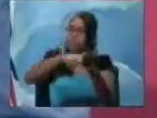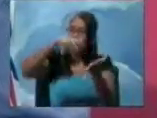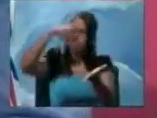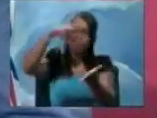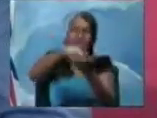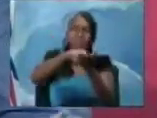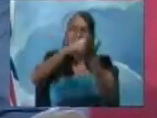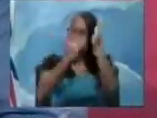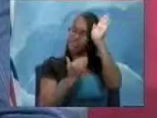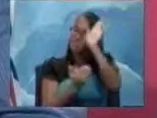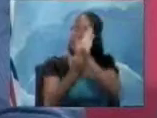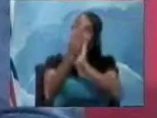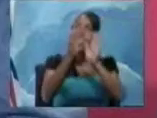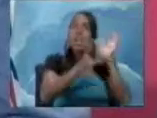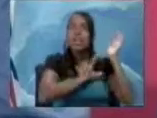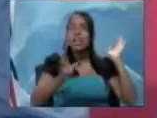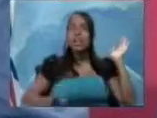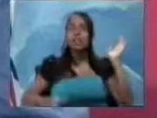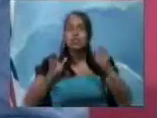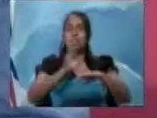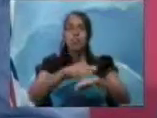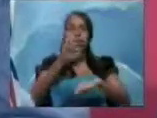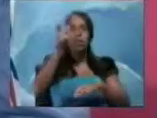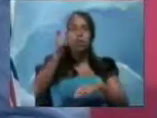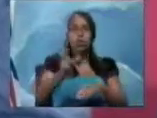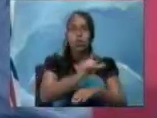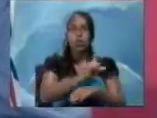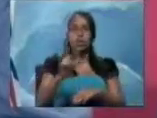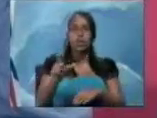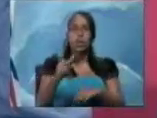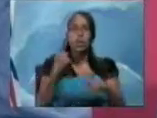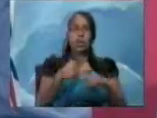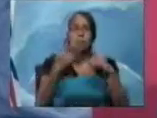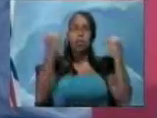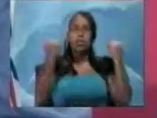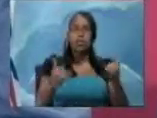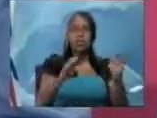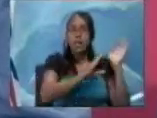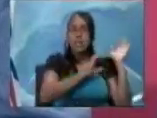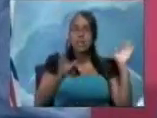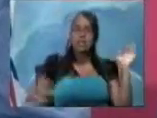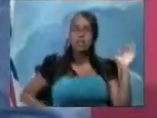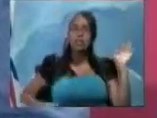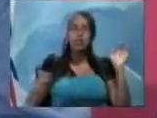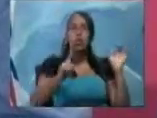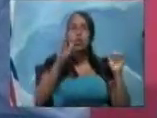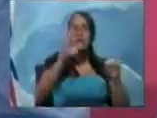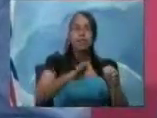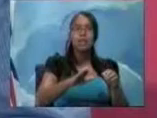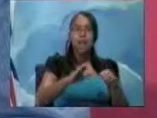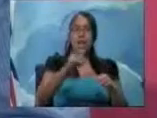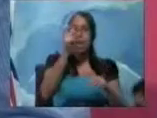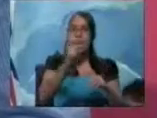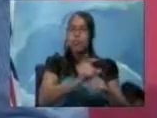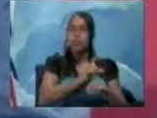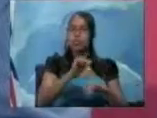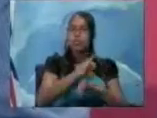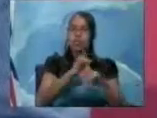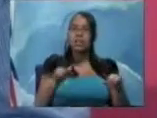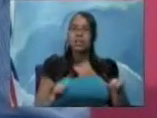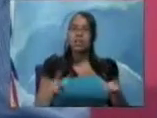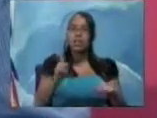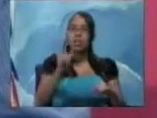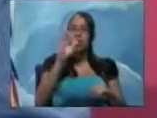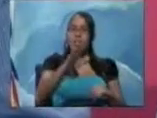rodilla y Cristo porque lo crucificaron pero ya Cristo no está en la cruz ya él bajó de la cruz no